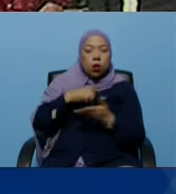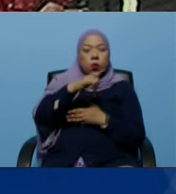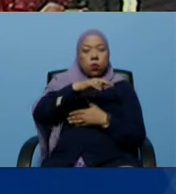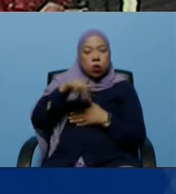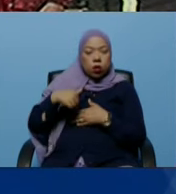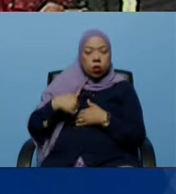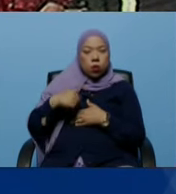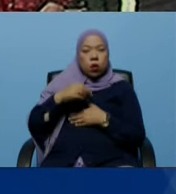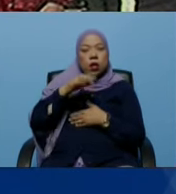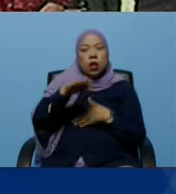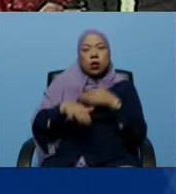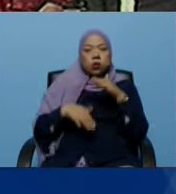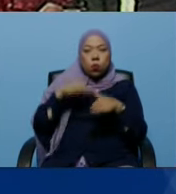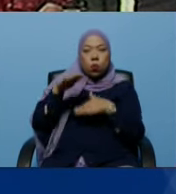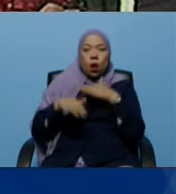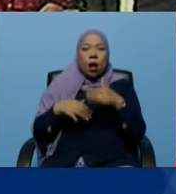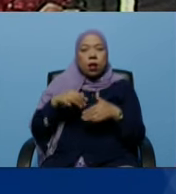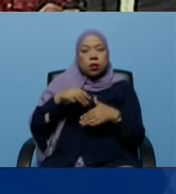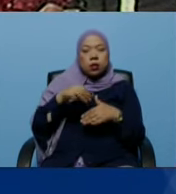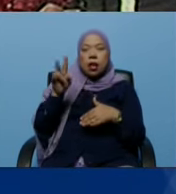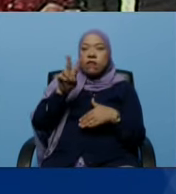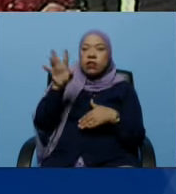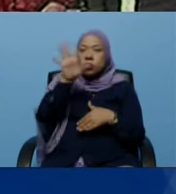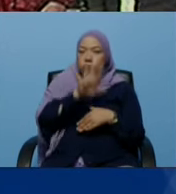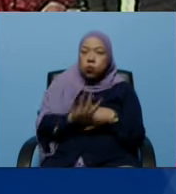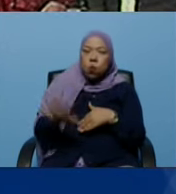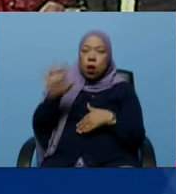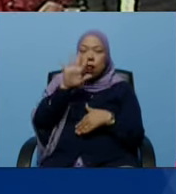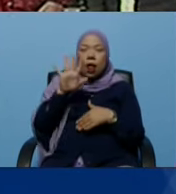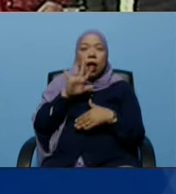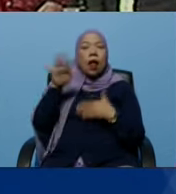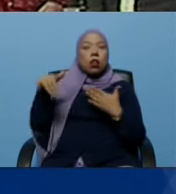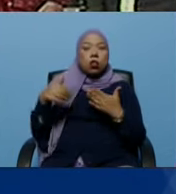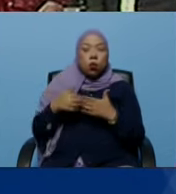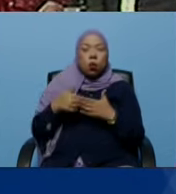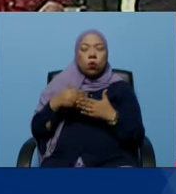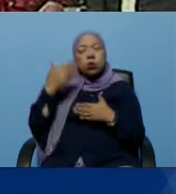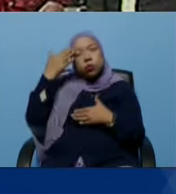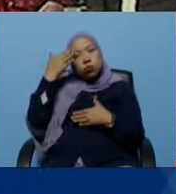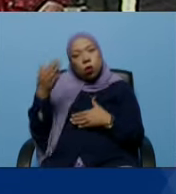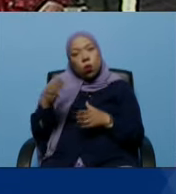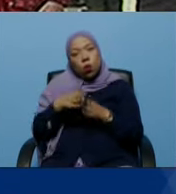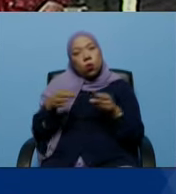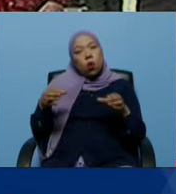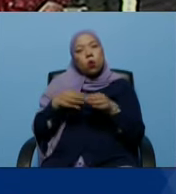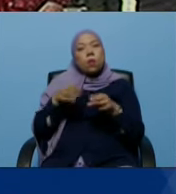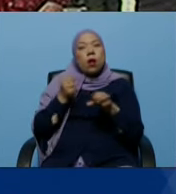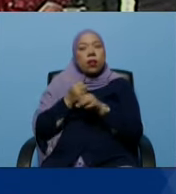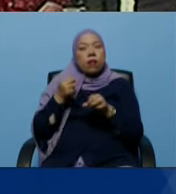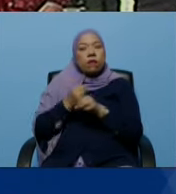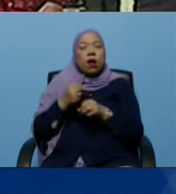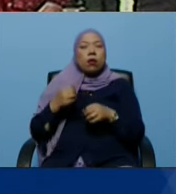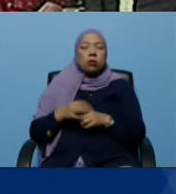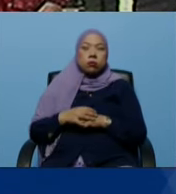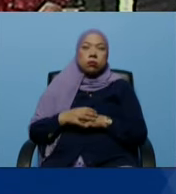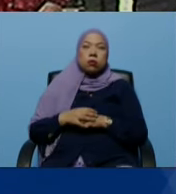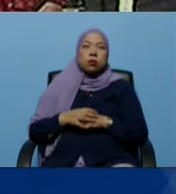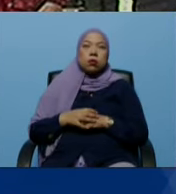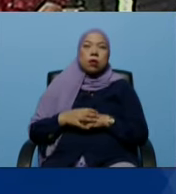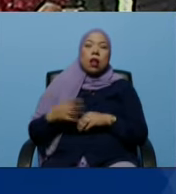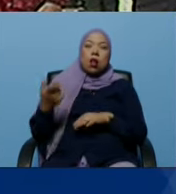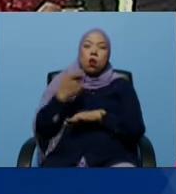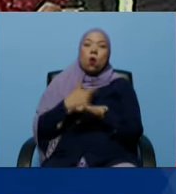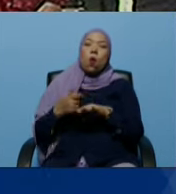nuestras costas del país. Le damos un gran saludo a usted y a todo el equipo de trabajo de nuestro gobierno